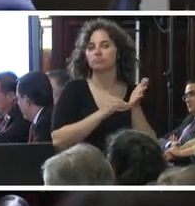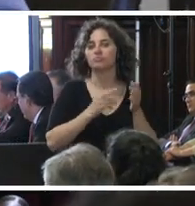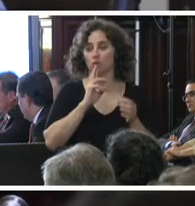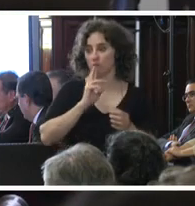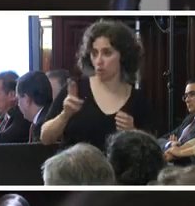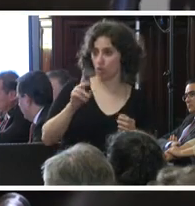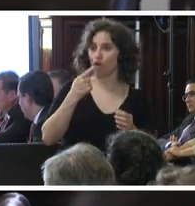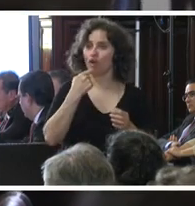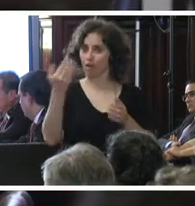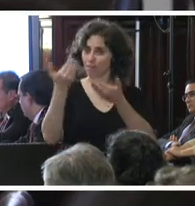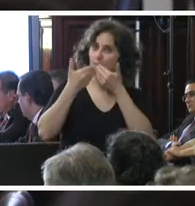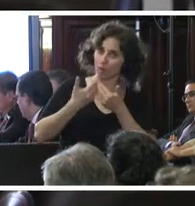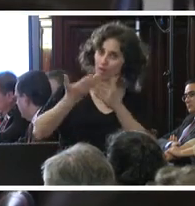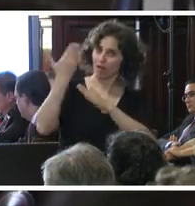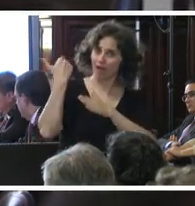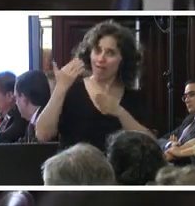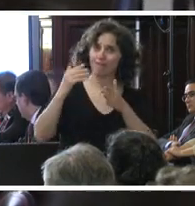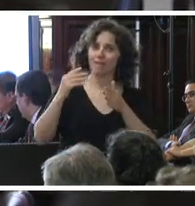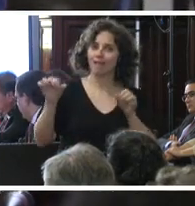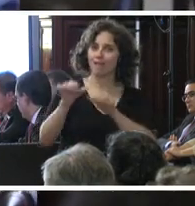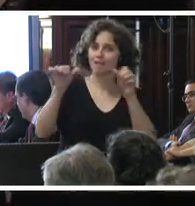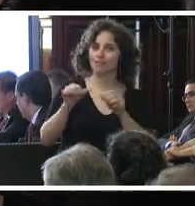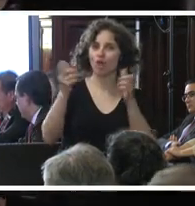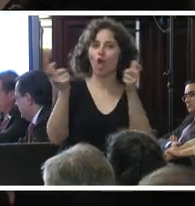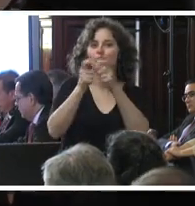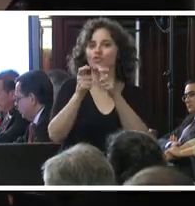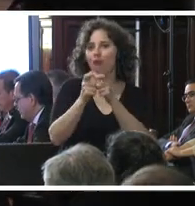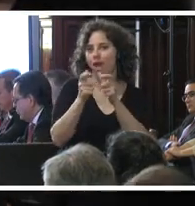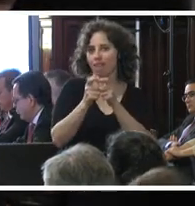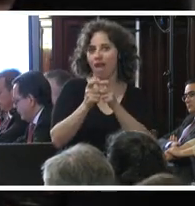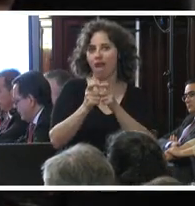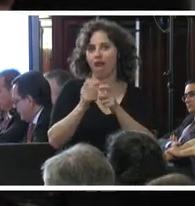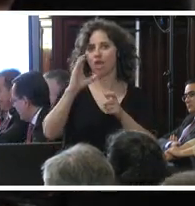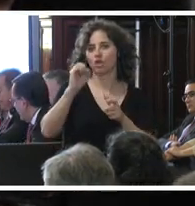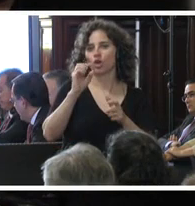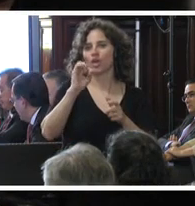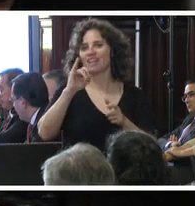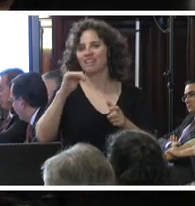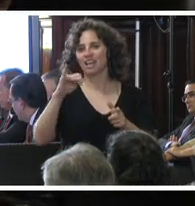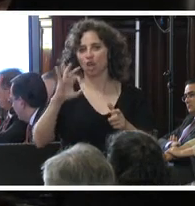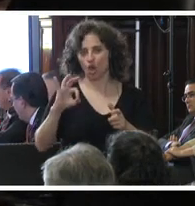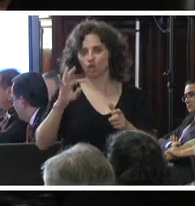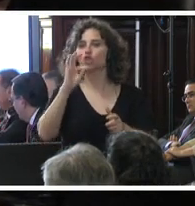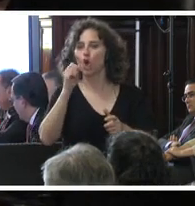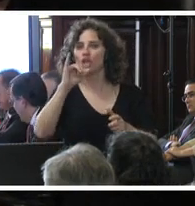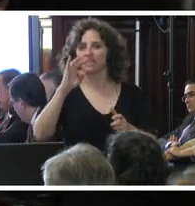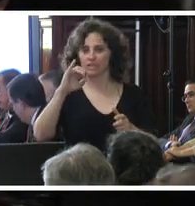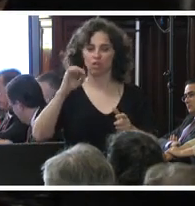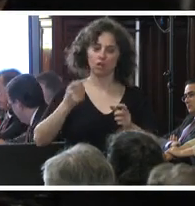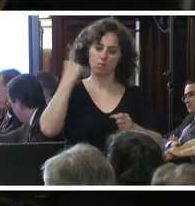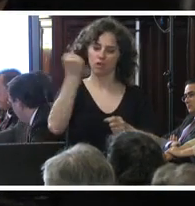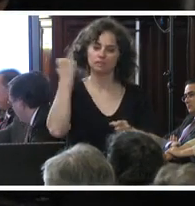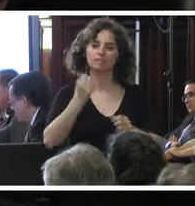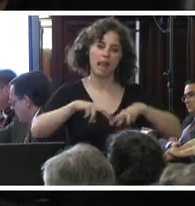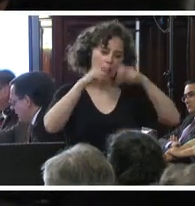Respondo al cuestionamiento que hizo la comisionada Troitiño, que tiene que ver con la importancia del análisis